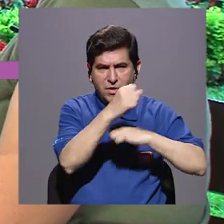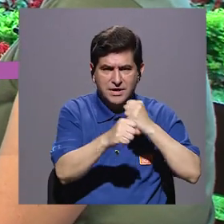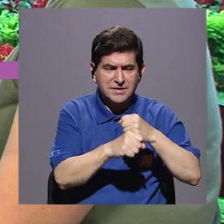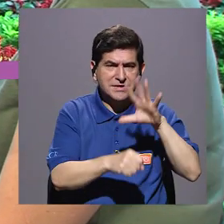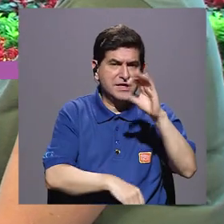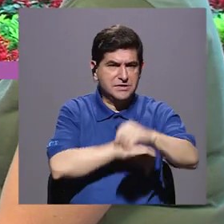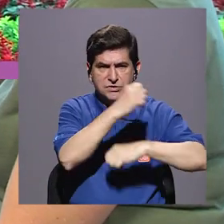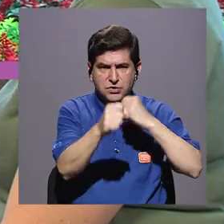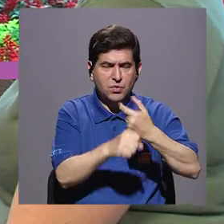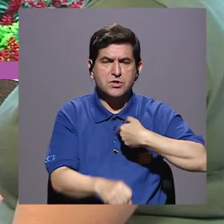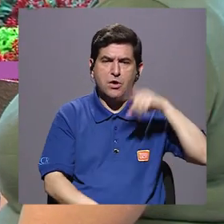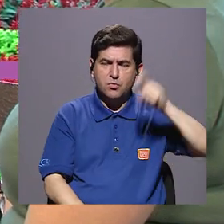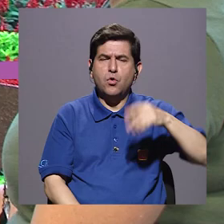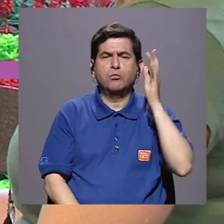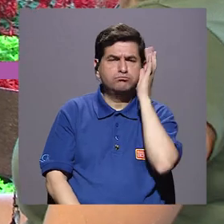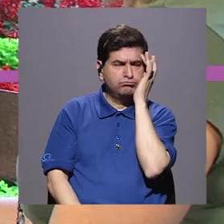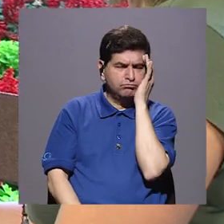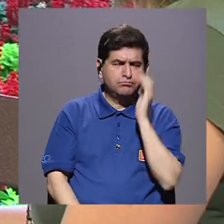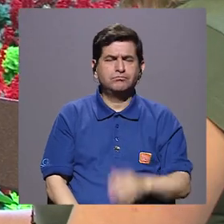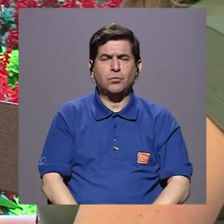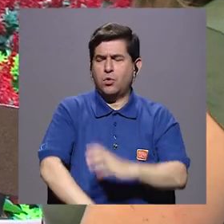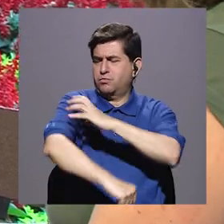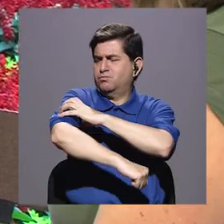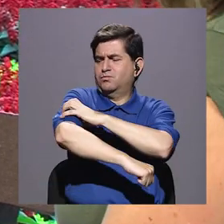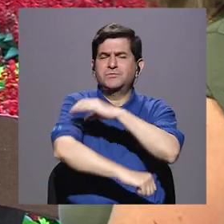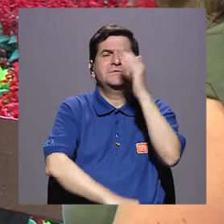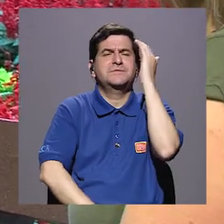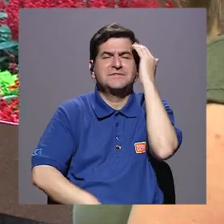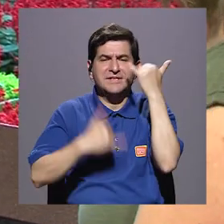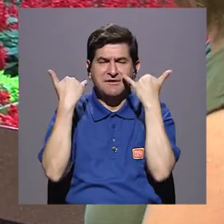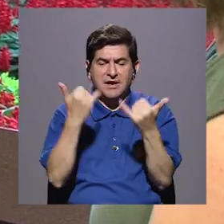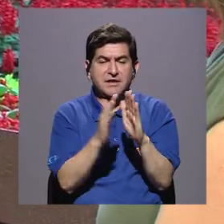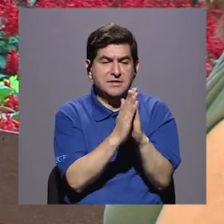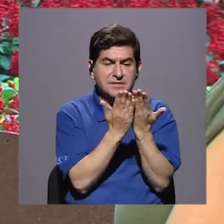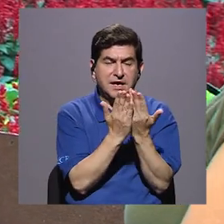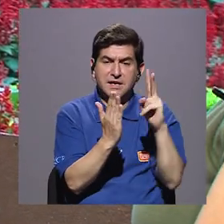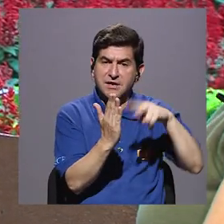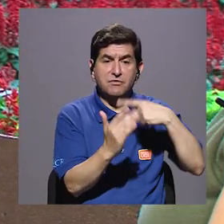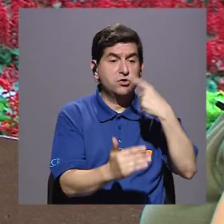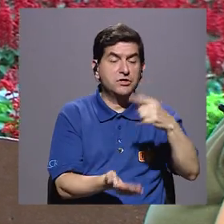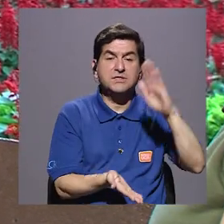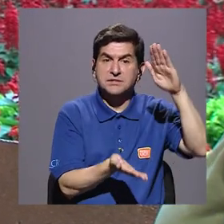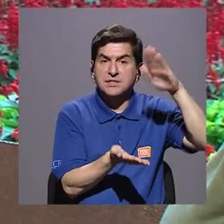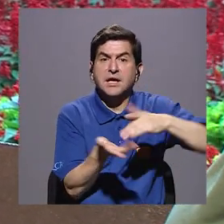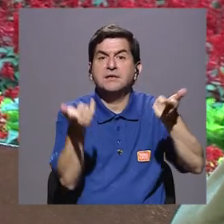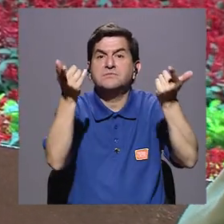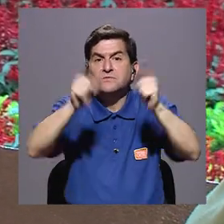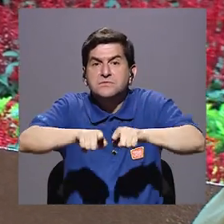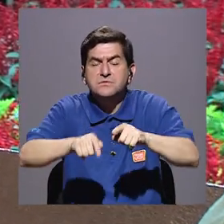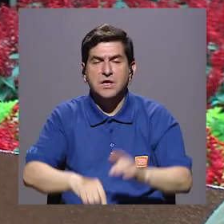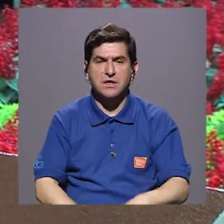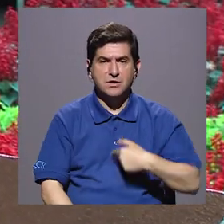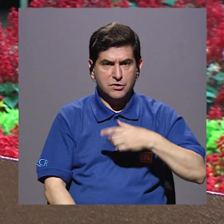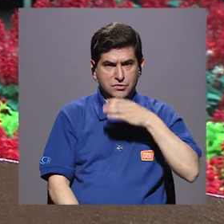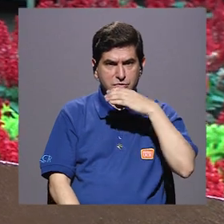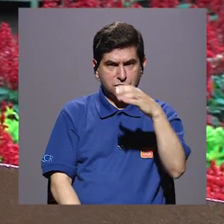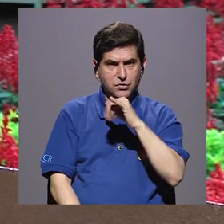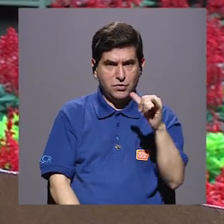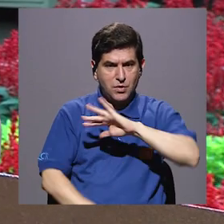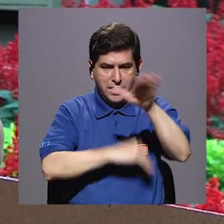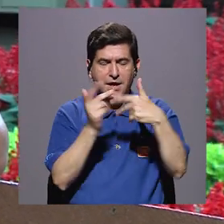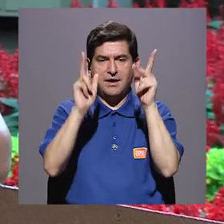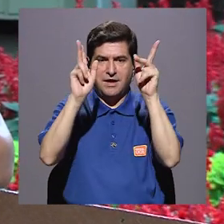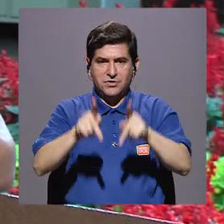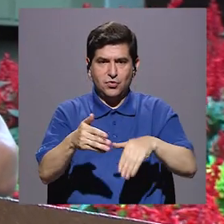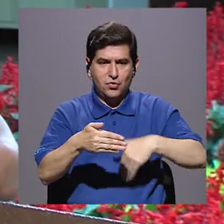ya realmente uno debería preocuparse por la masa muscular sabiendo que ya existe literatura que empieza la disminución. Entonces, lo que yo te recomendaría igual